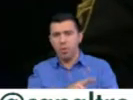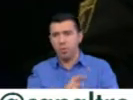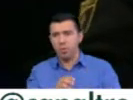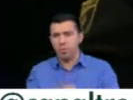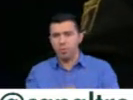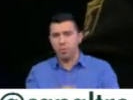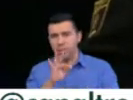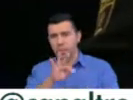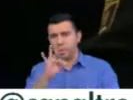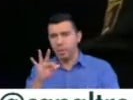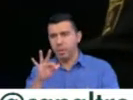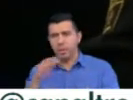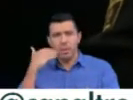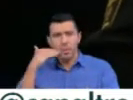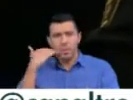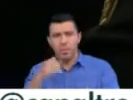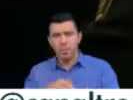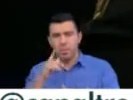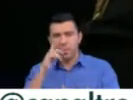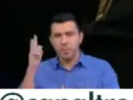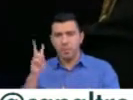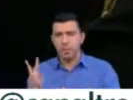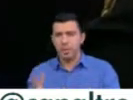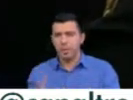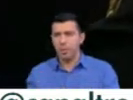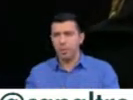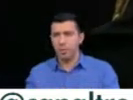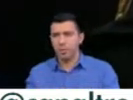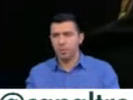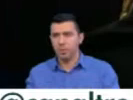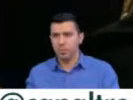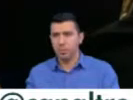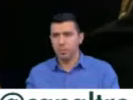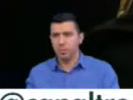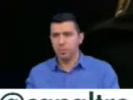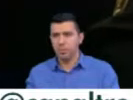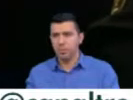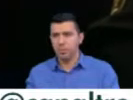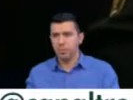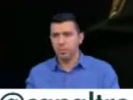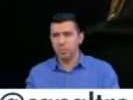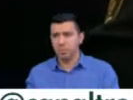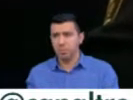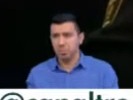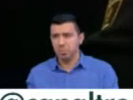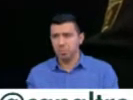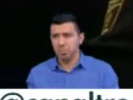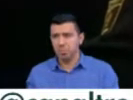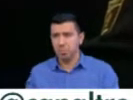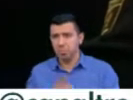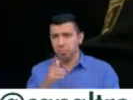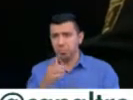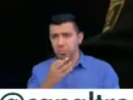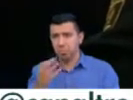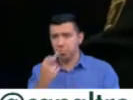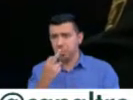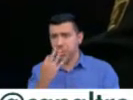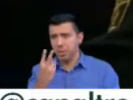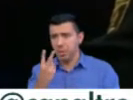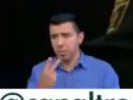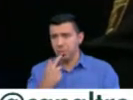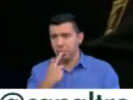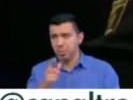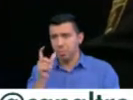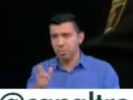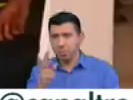33 ciudadanas venezolanas que se encontraban de manera ilegal aquí dentro del país una vez se